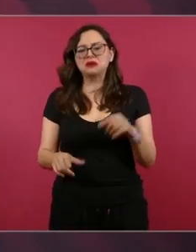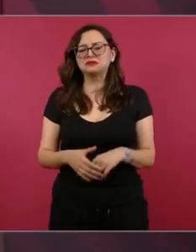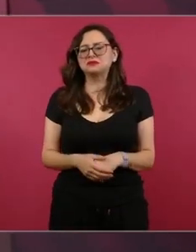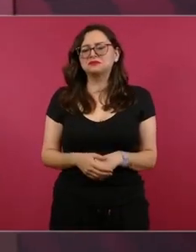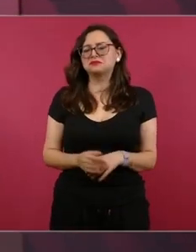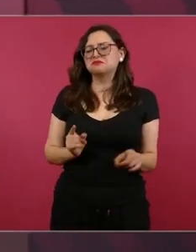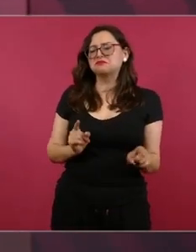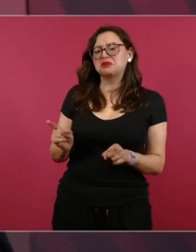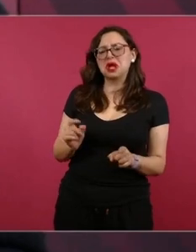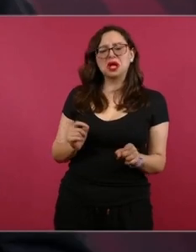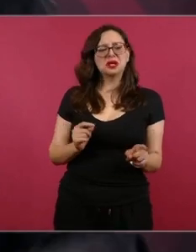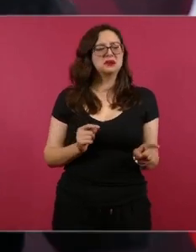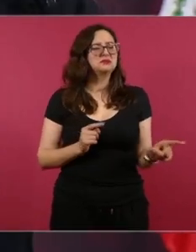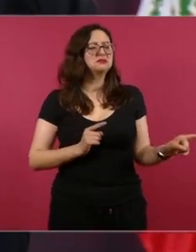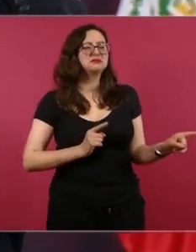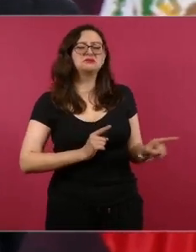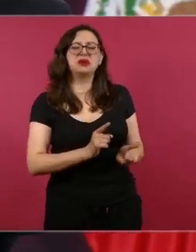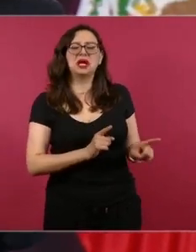Es como un día de campo